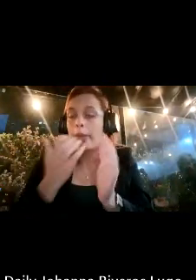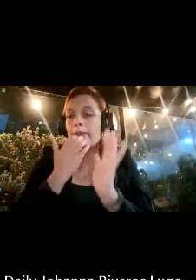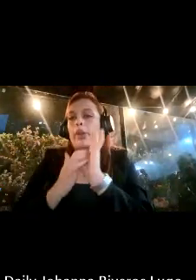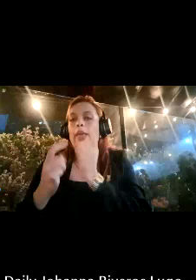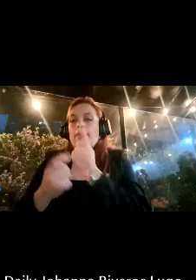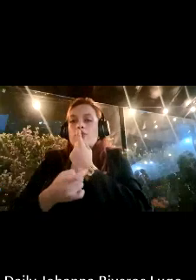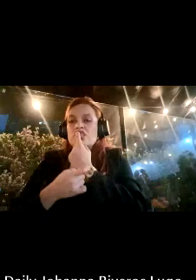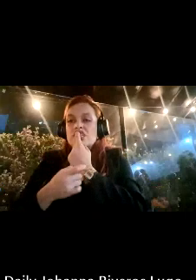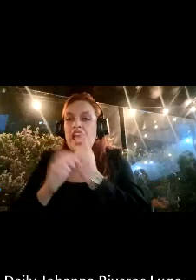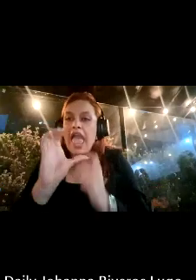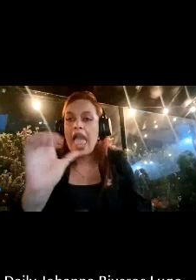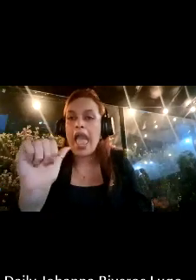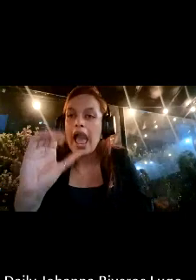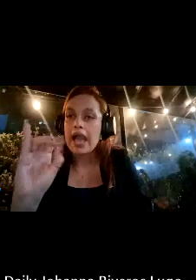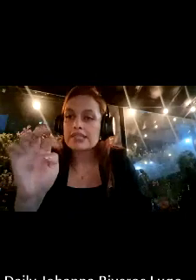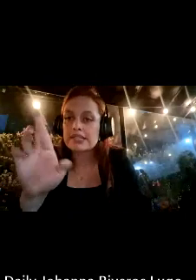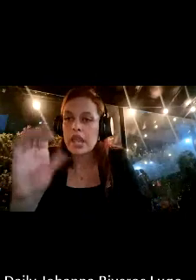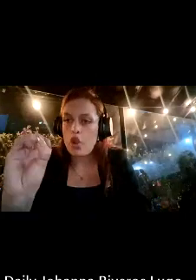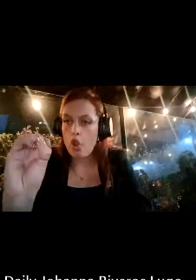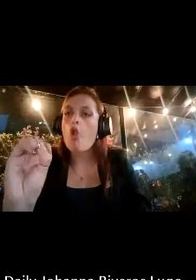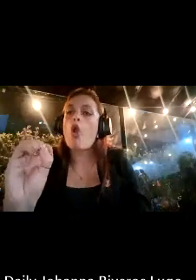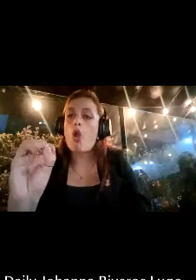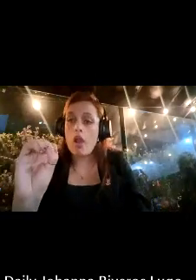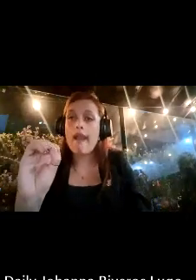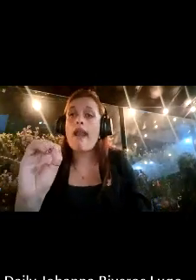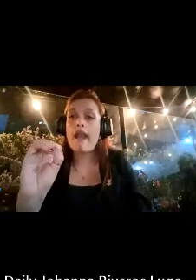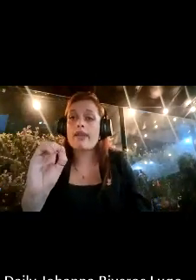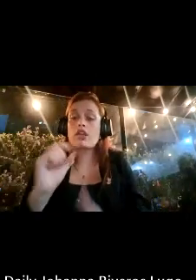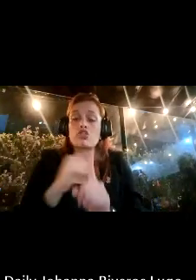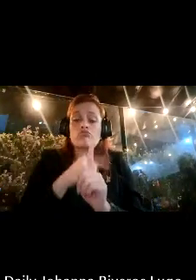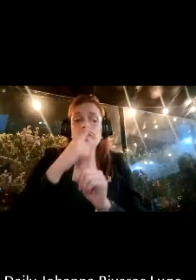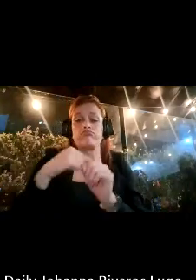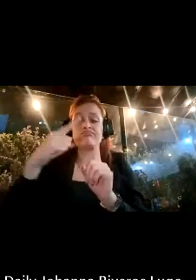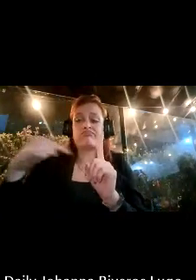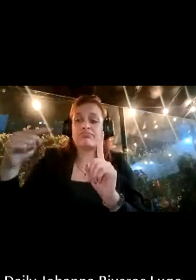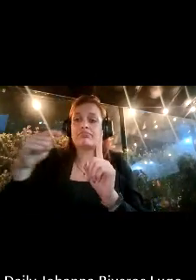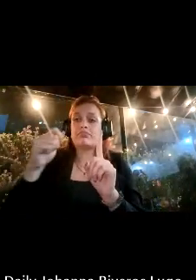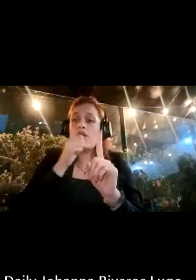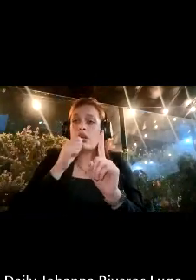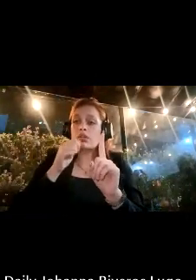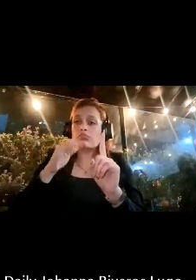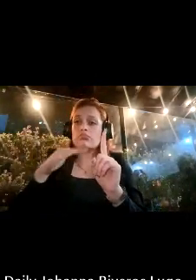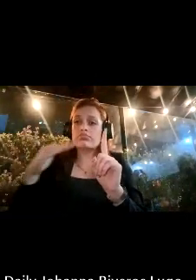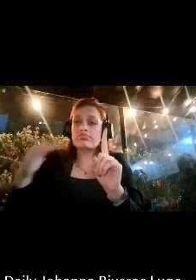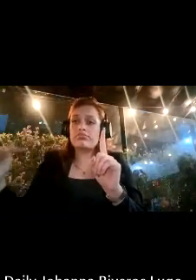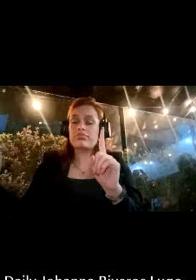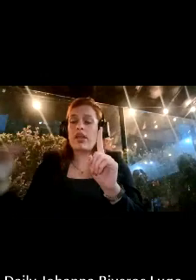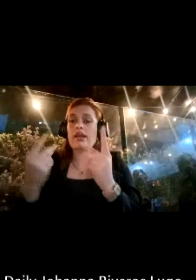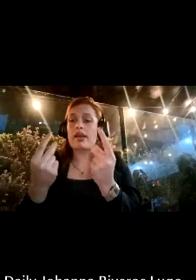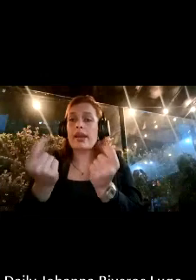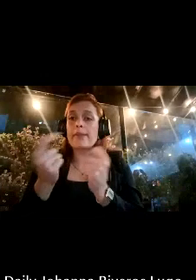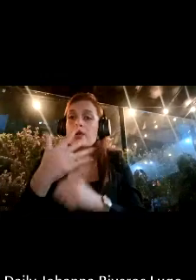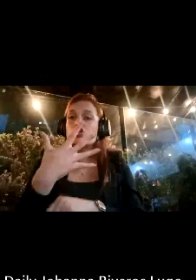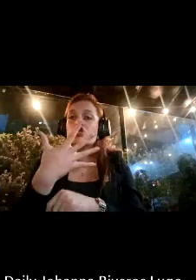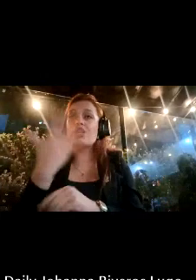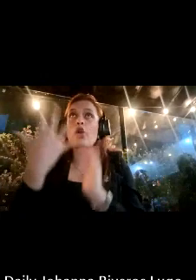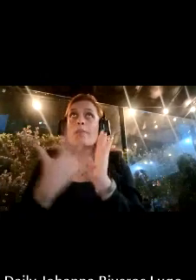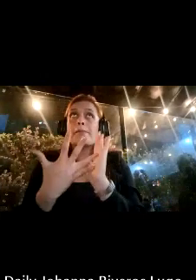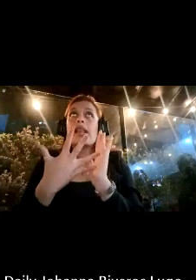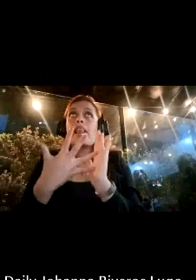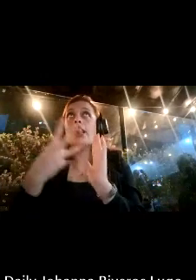medio del acero, viaja muchísimo más rápido, a 5960 metros por segundo.